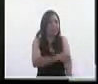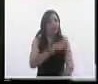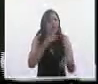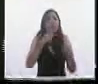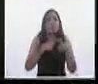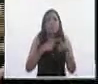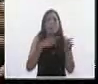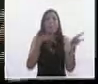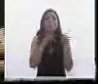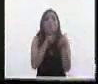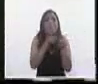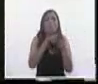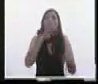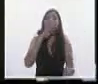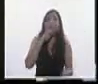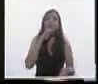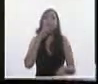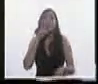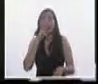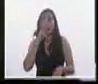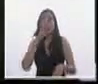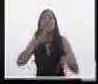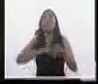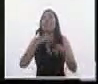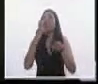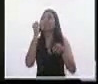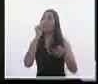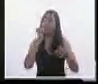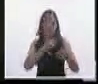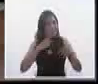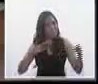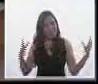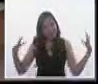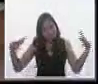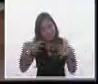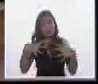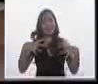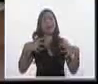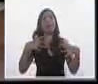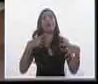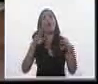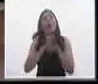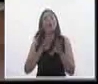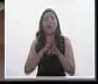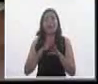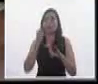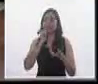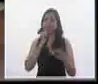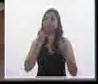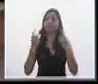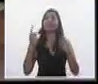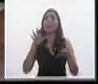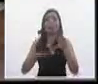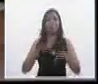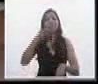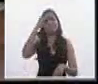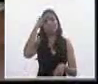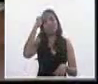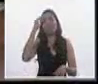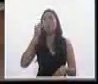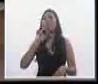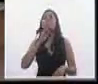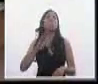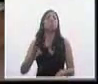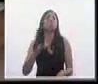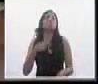es por eso que que Se involucra a toda la sociedad o de adquirirla en en algún momento no siempre pensamos que a nosotros no nos